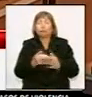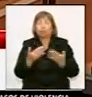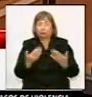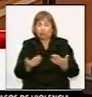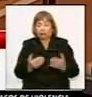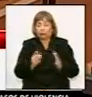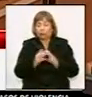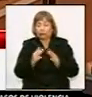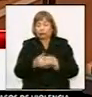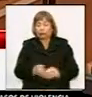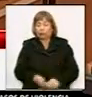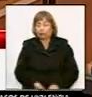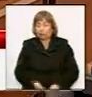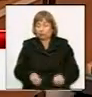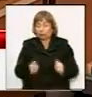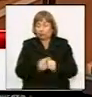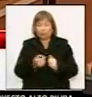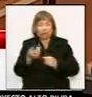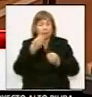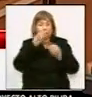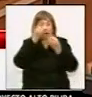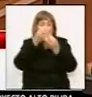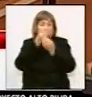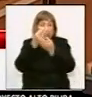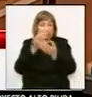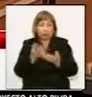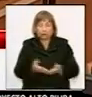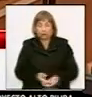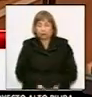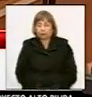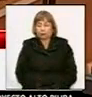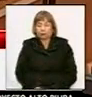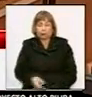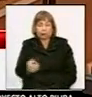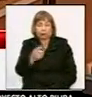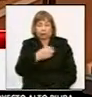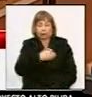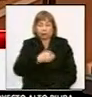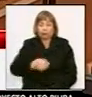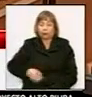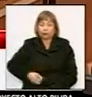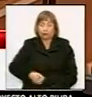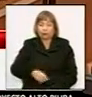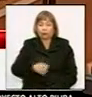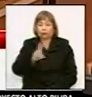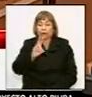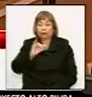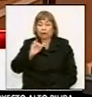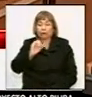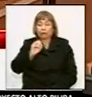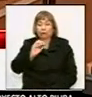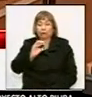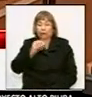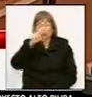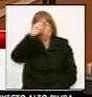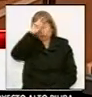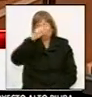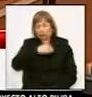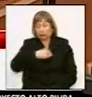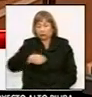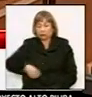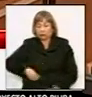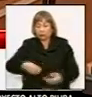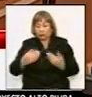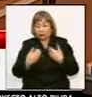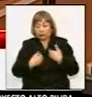empiece con lo que viene pregonando el señor presidente de la República, Martín Vizcarra, y este ministerio que tiene